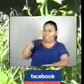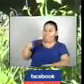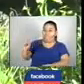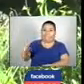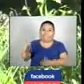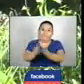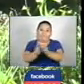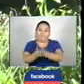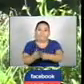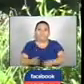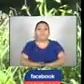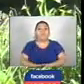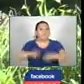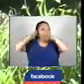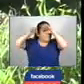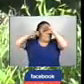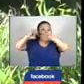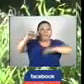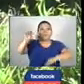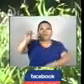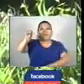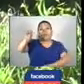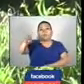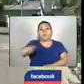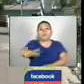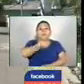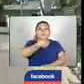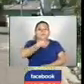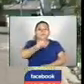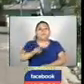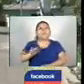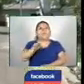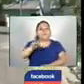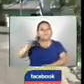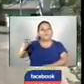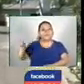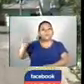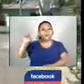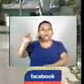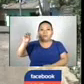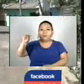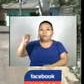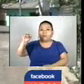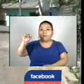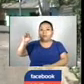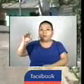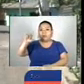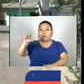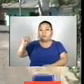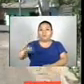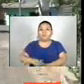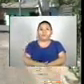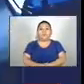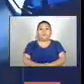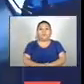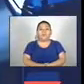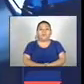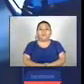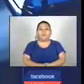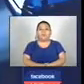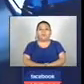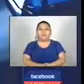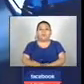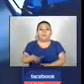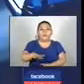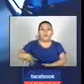que ellos viven. Con imágenes de José Zelaya, informó para Noticieros TVM, Marcela Hernández. Y en